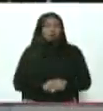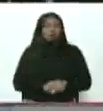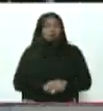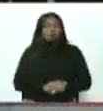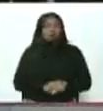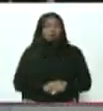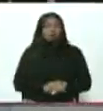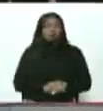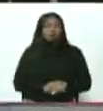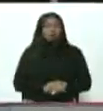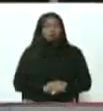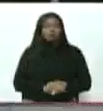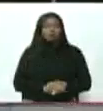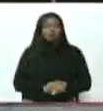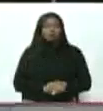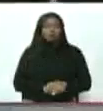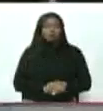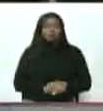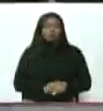Bergantín,